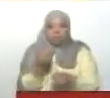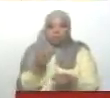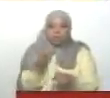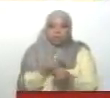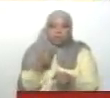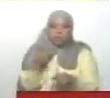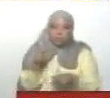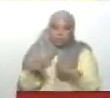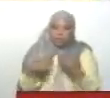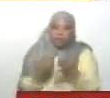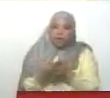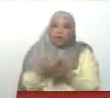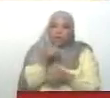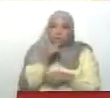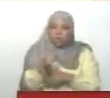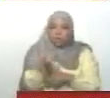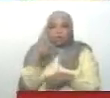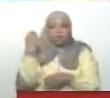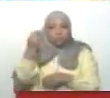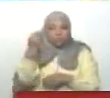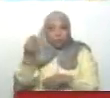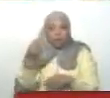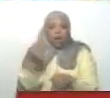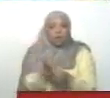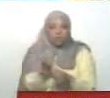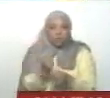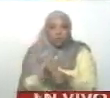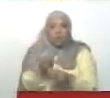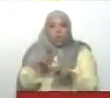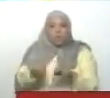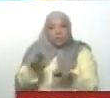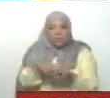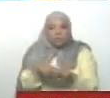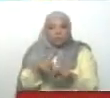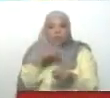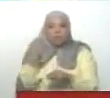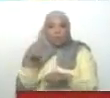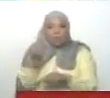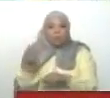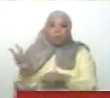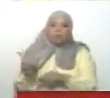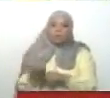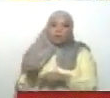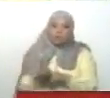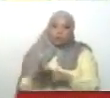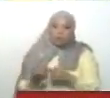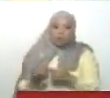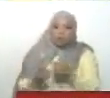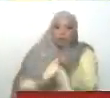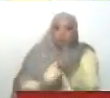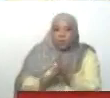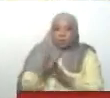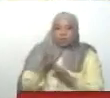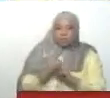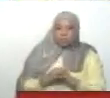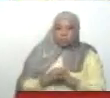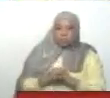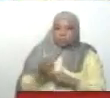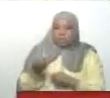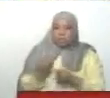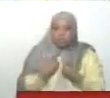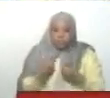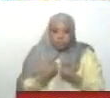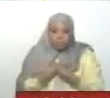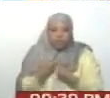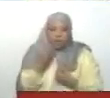transmitiéndola a través de generaciones, porque creemos que los niños y los jóvenes deben crecer con esa